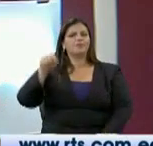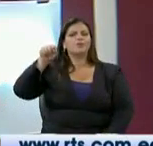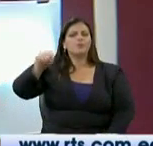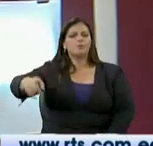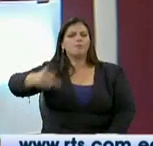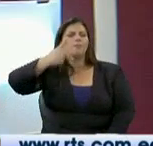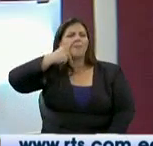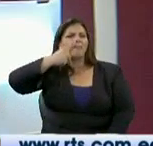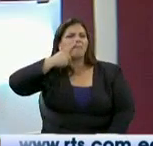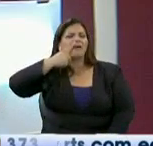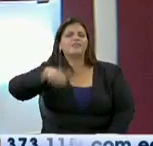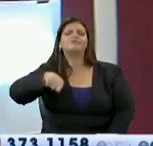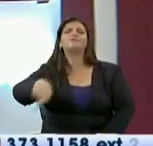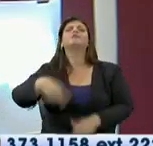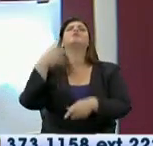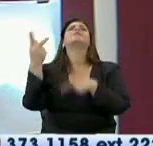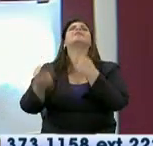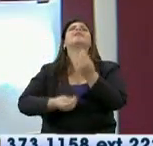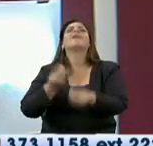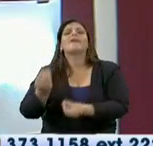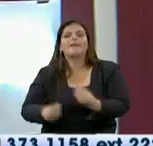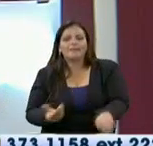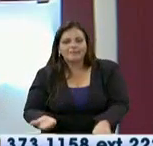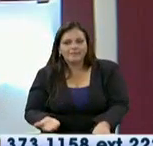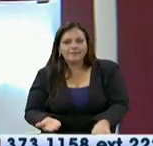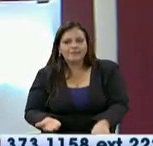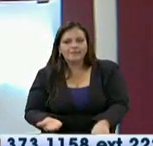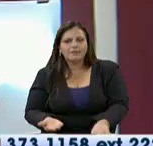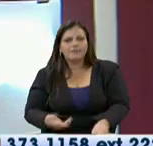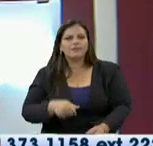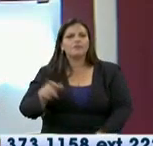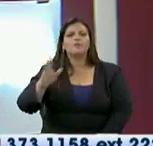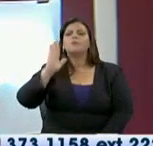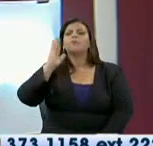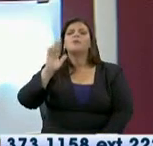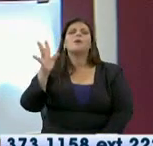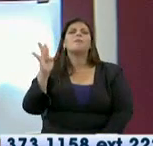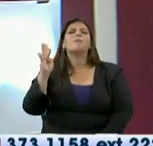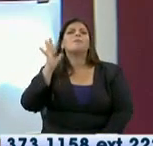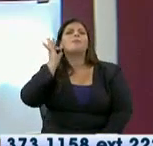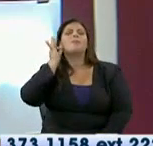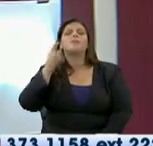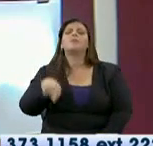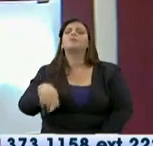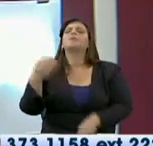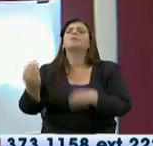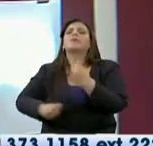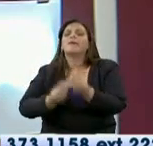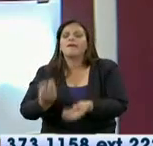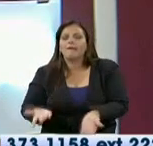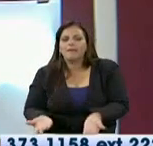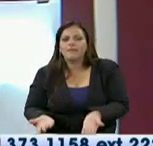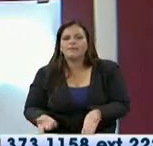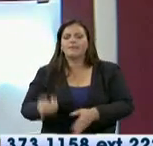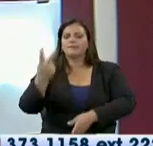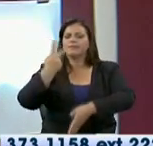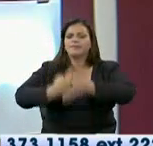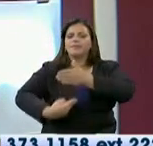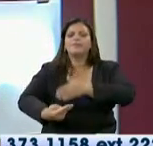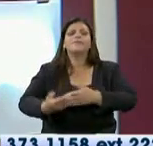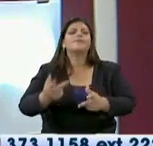¿Dedicarte también al huaspete y a las amistades? ¿Y la señora a jugar canasta con sus amigas? ¿Y a las reuniones